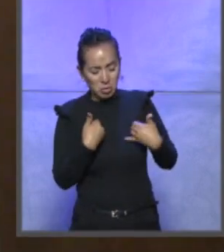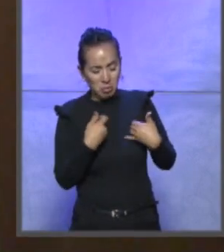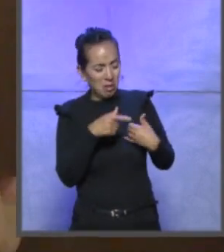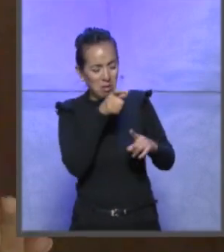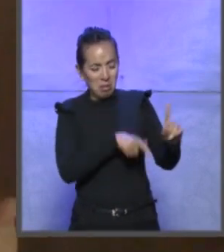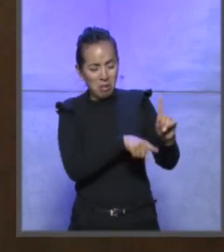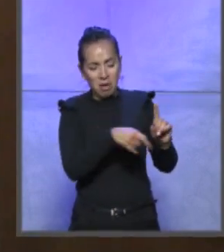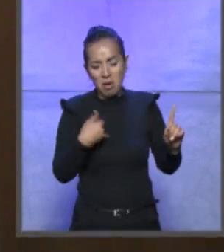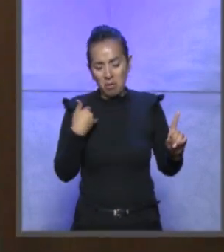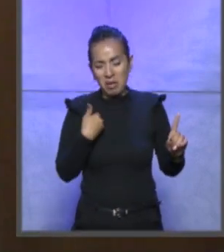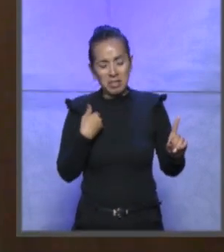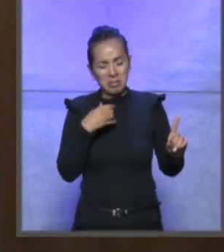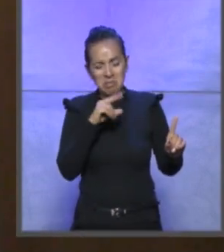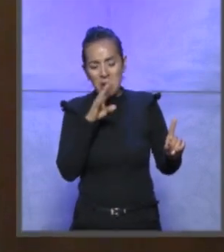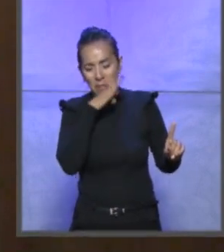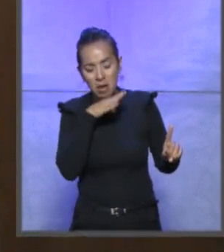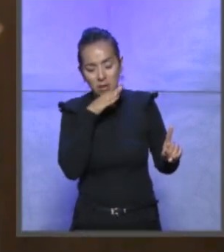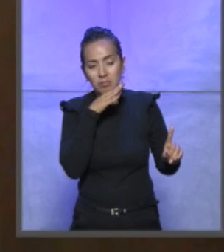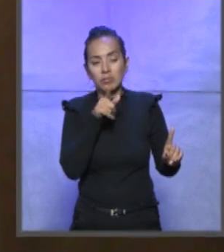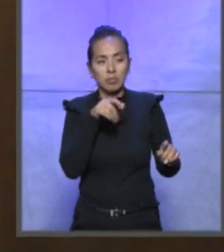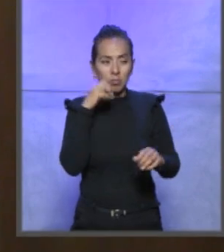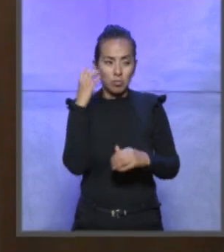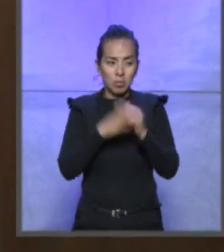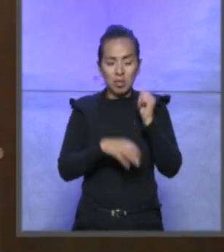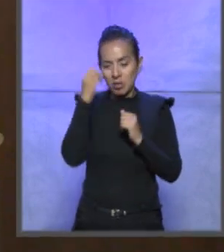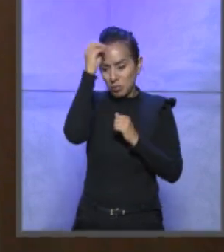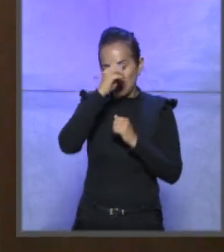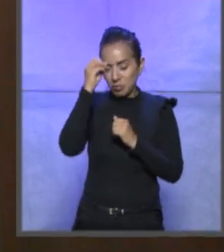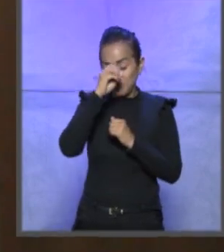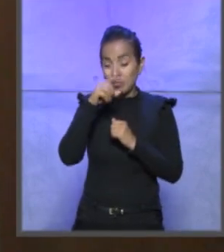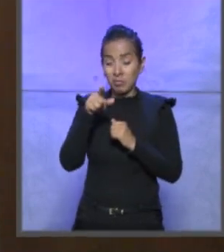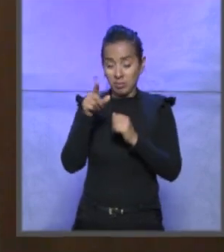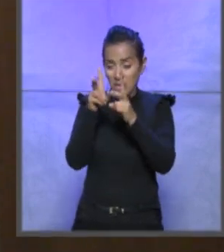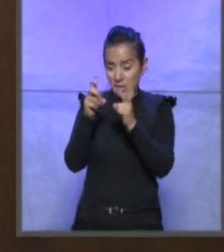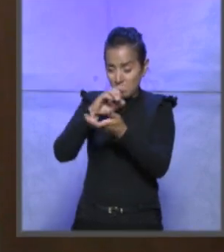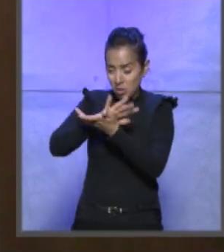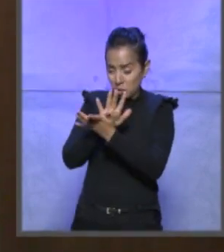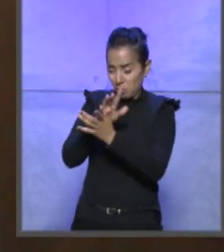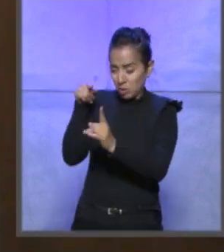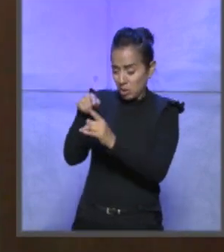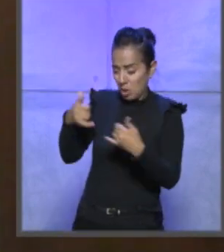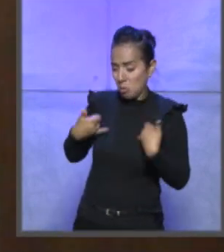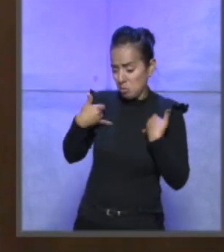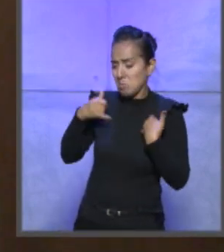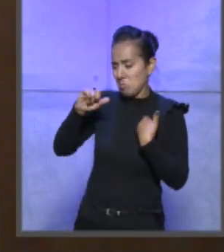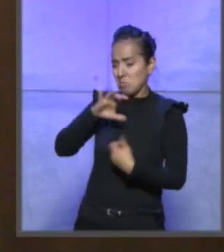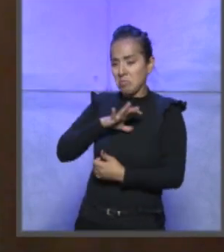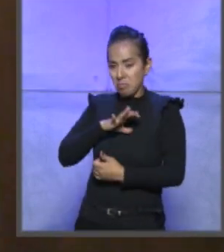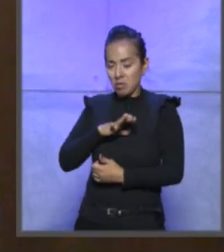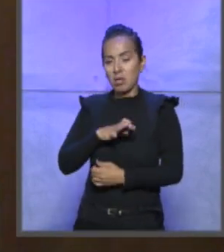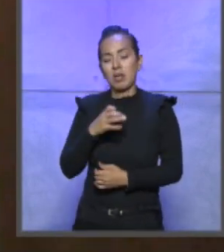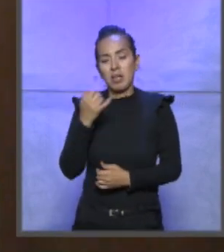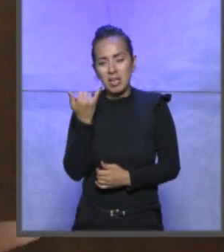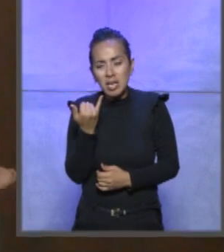el hecho de ser jóvenes. Entonces, aquí cierro mi conclusión. Que la discriminación a la juventud existe y